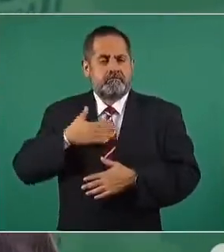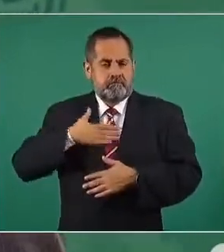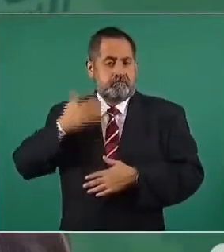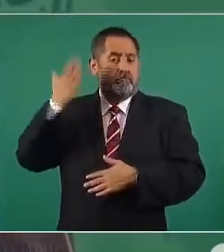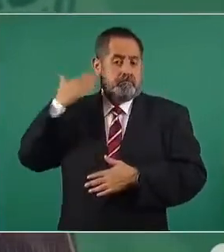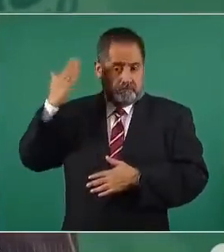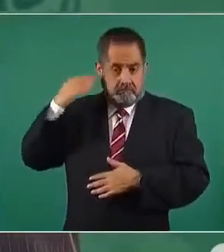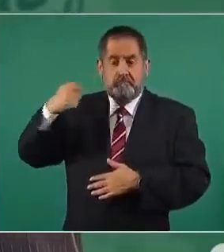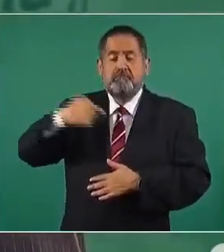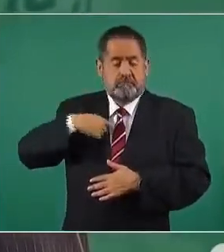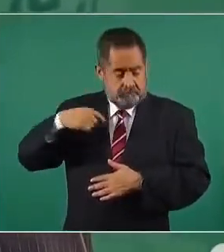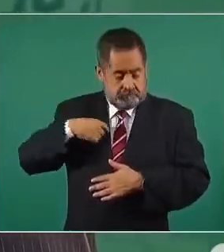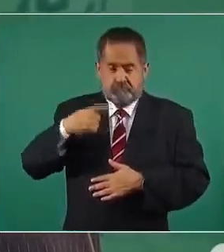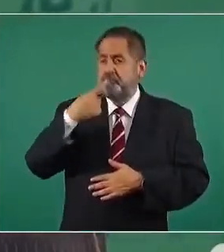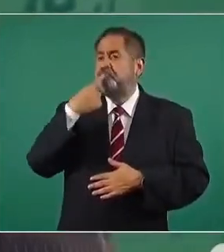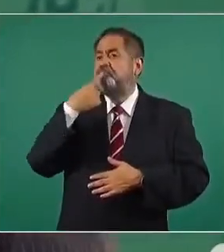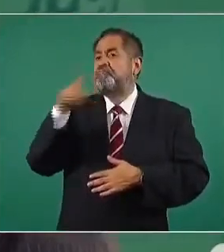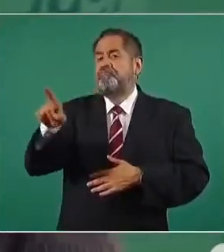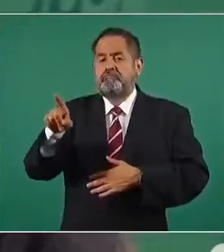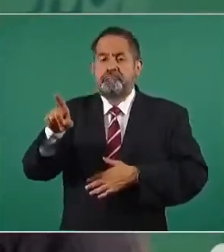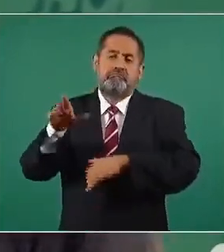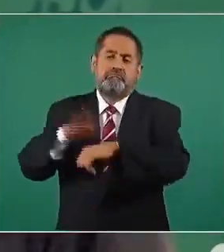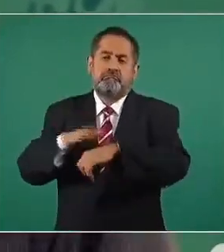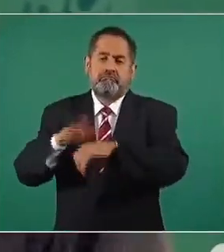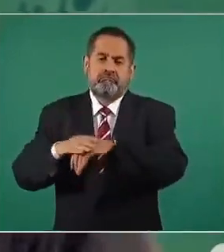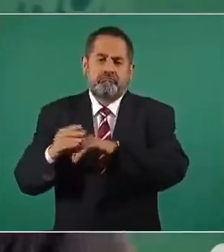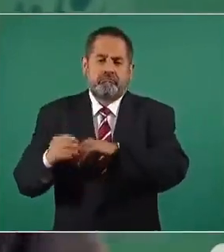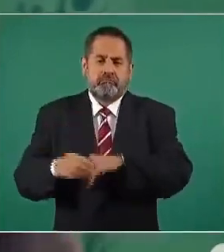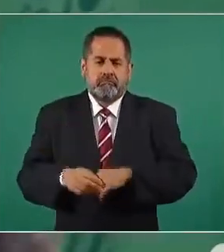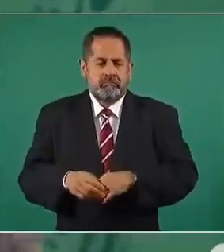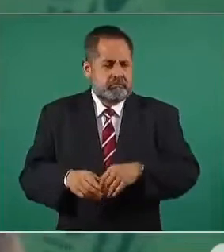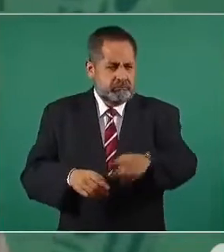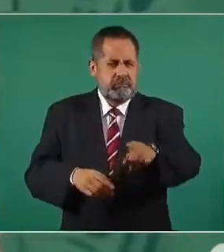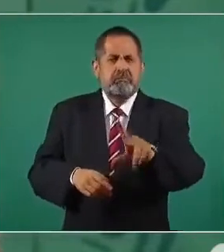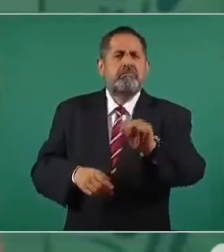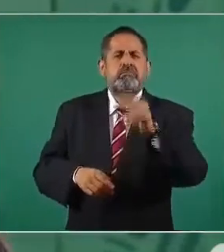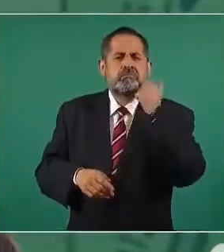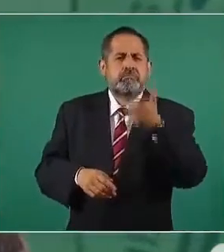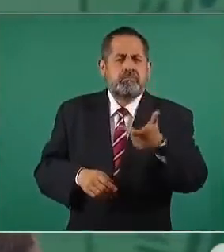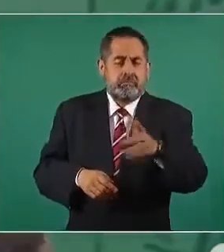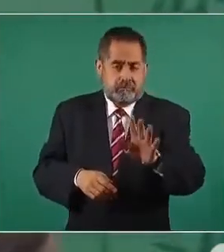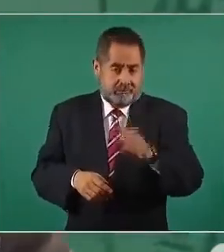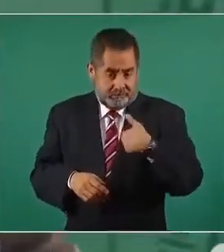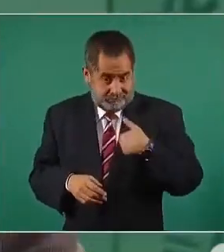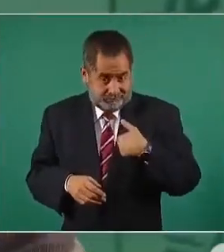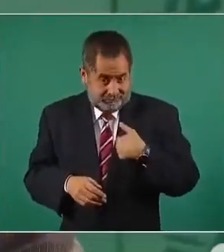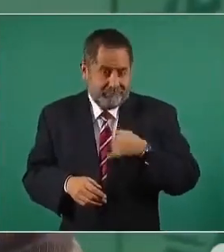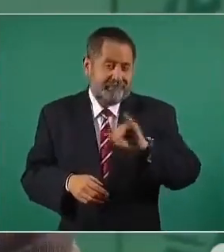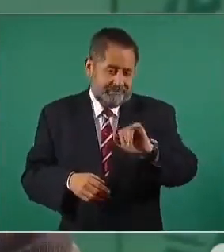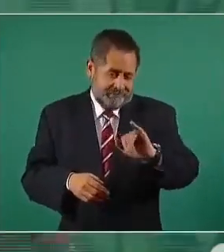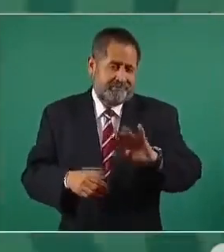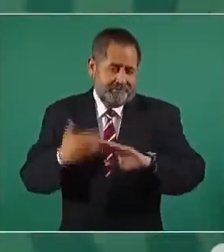denuncia. No me pueden decir, ¿y por qué usted nunca